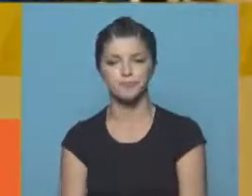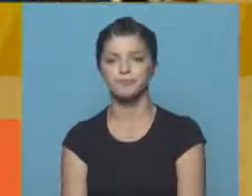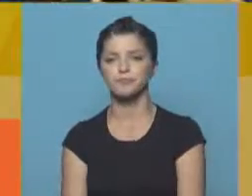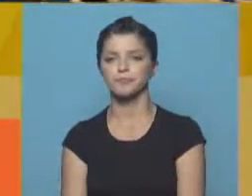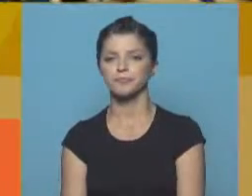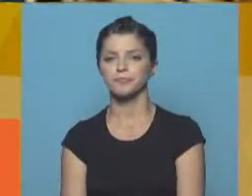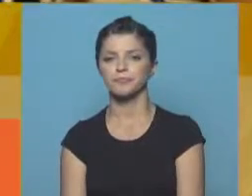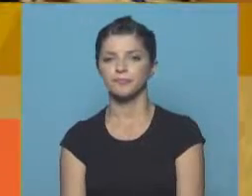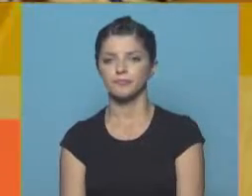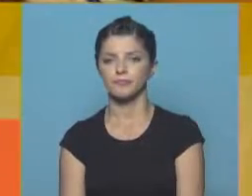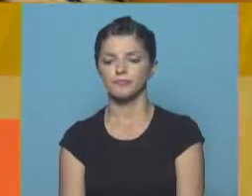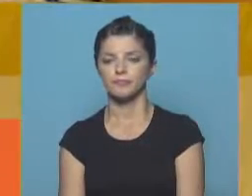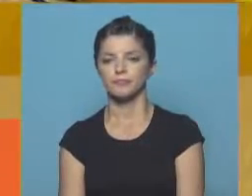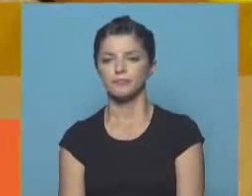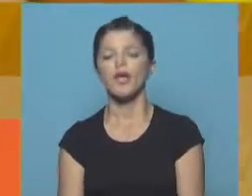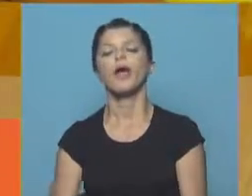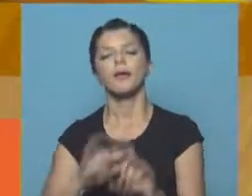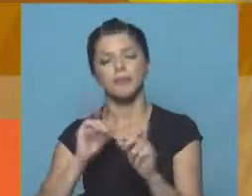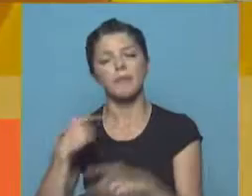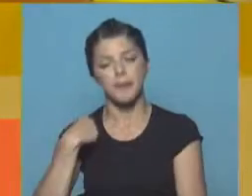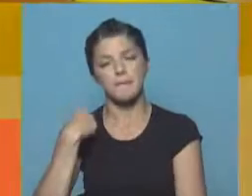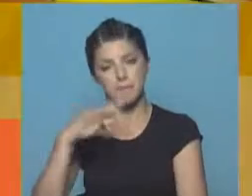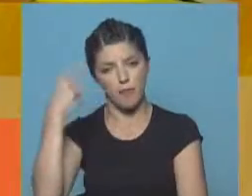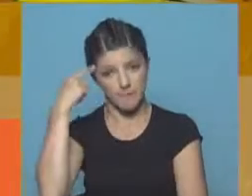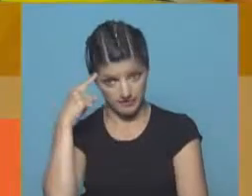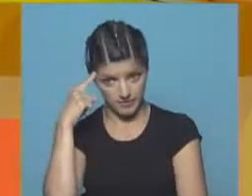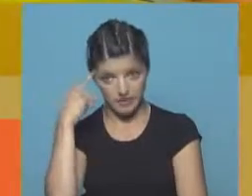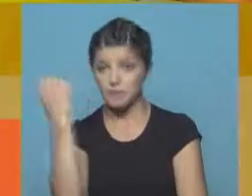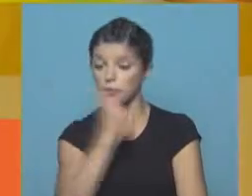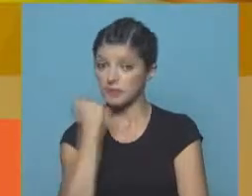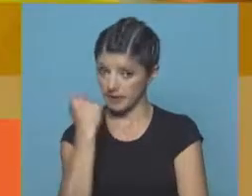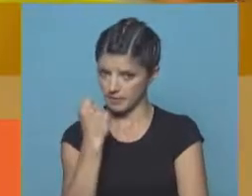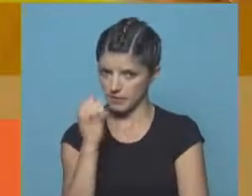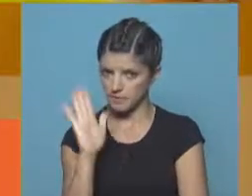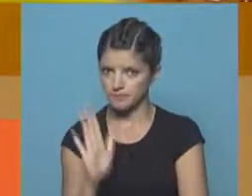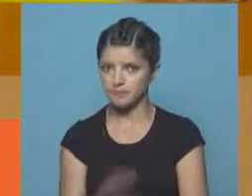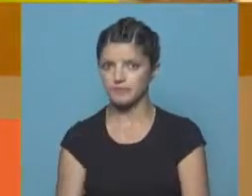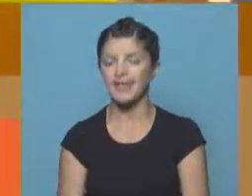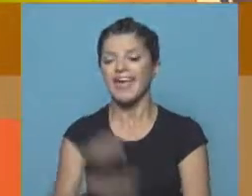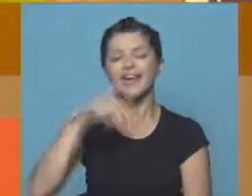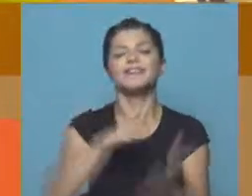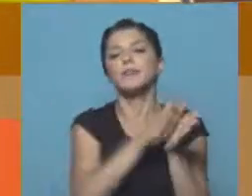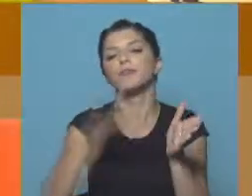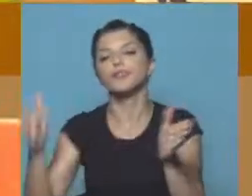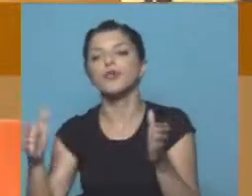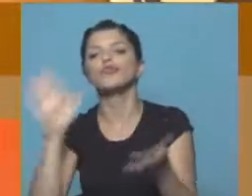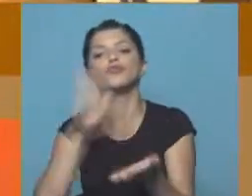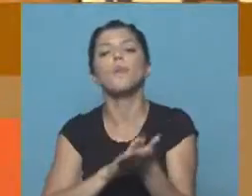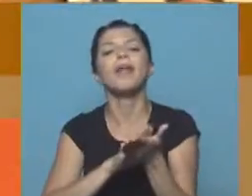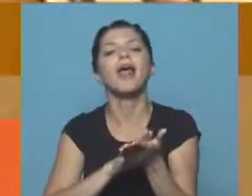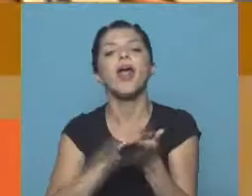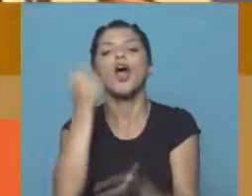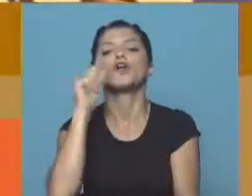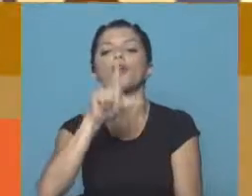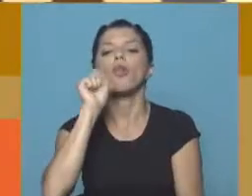que también en esto hay que tener en cuenta, y me parece que es importante porque han estado como ausentes en todo este proceso, es el rol de los fiscales.